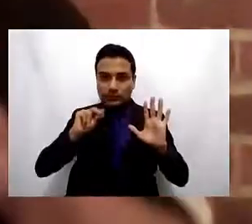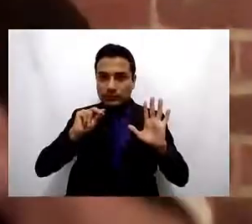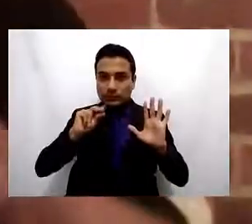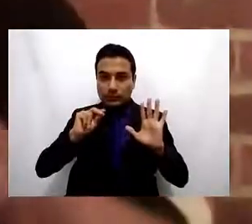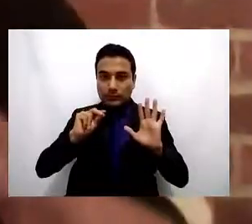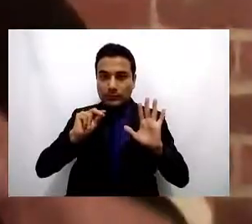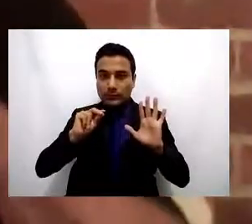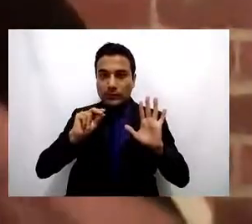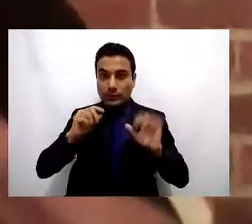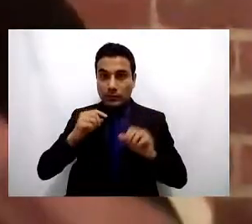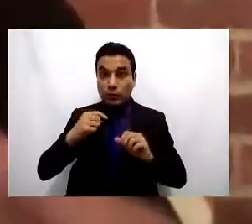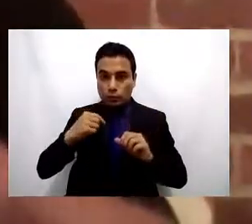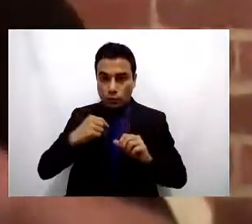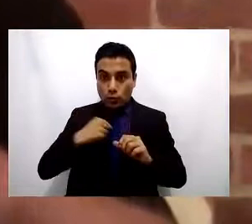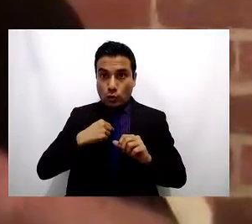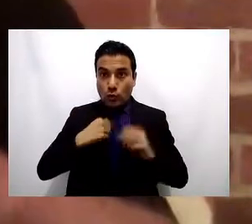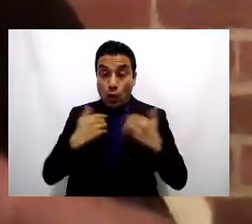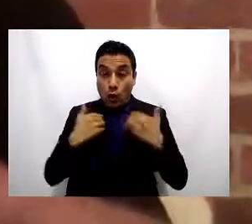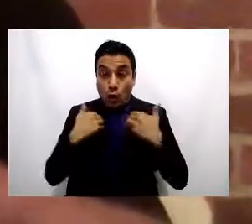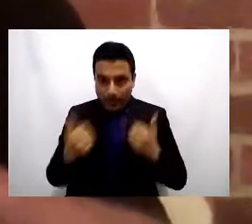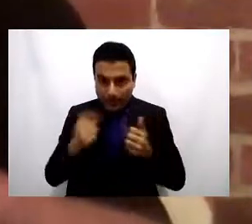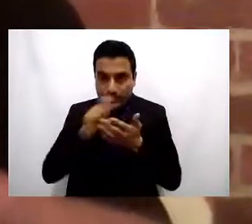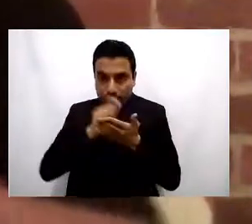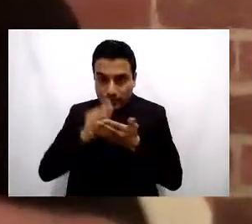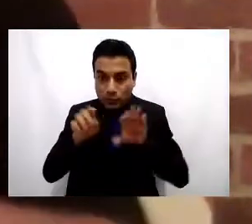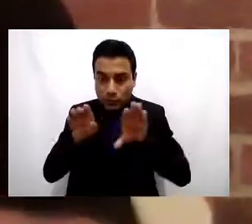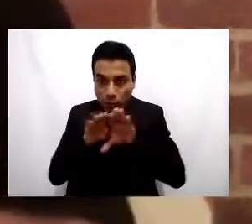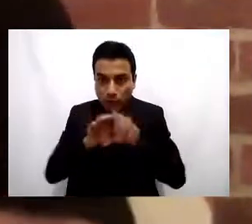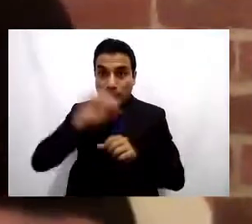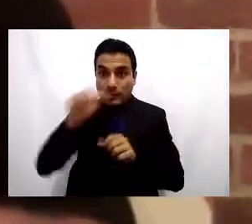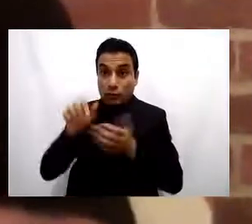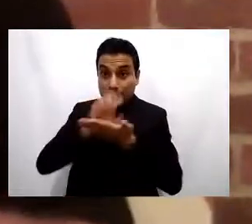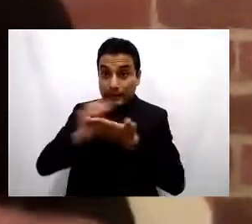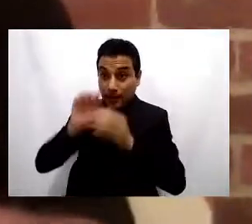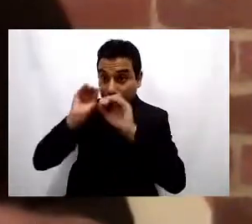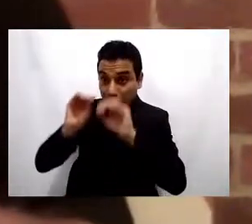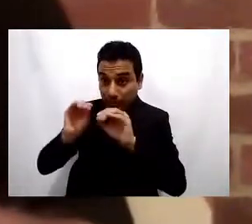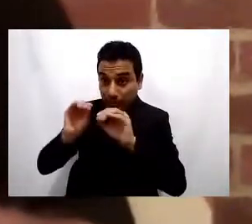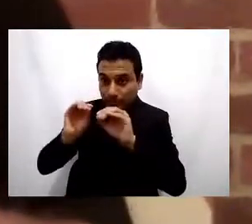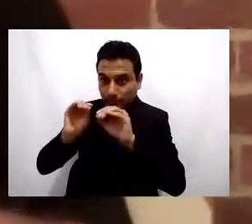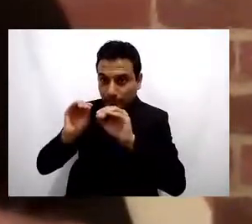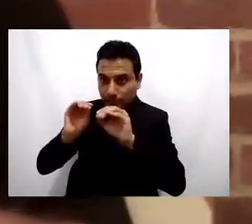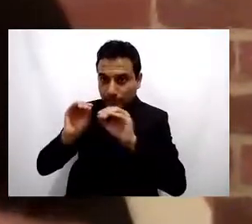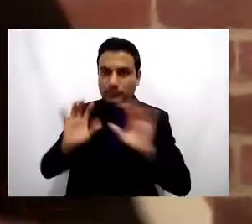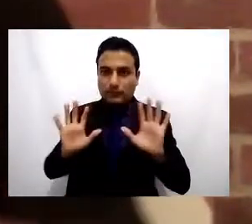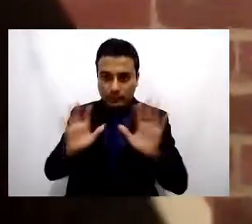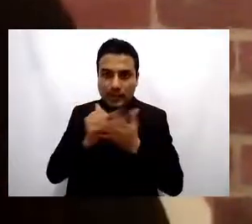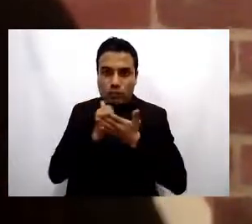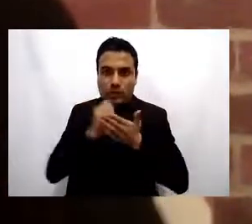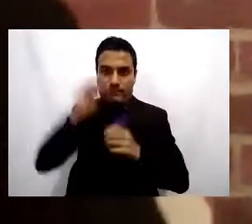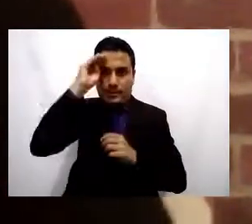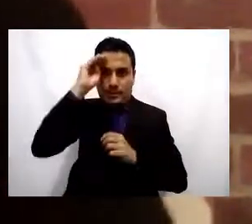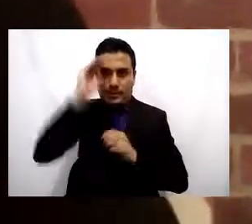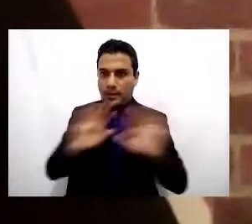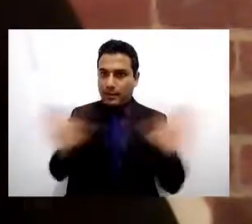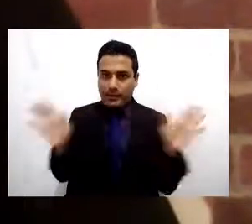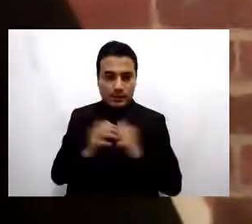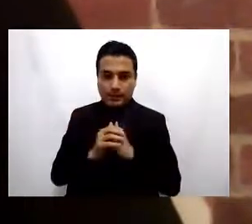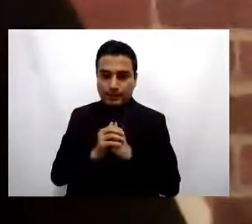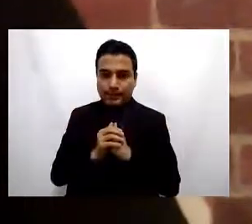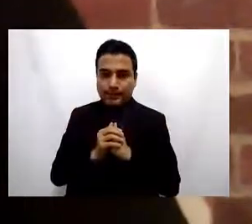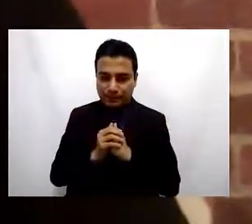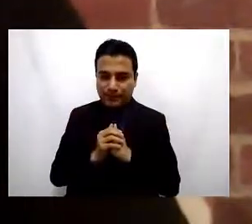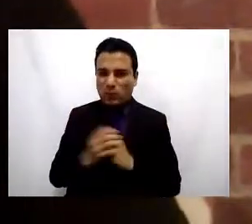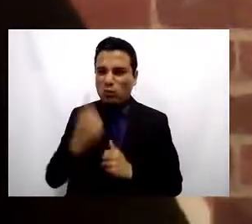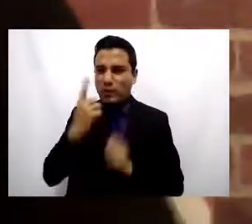la escritura teatral y luego al montaje como un método analógico de reflexión y pensamiento. Yo voy a dar